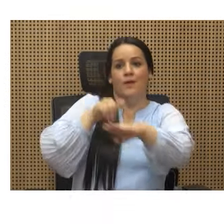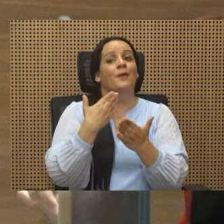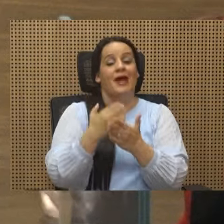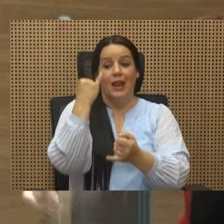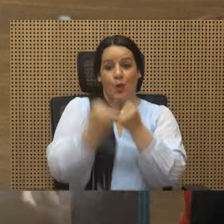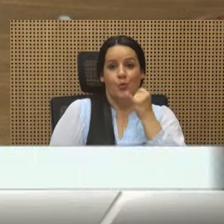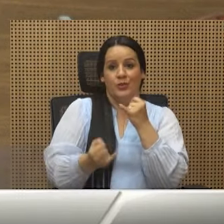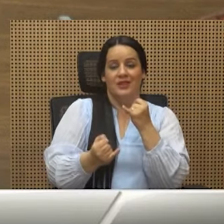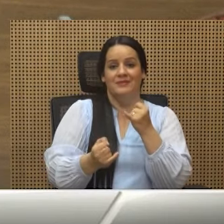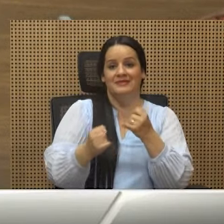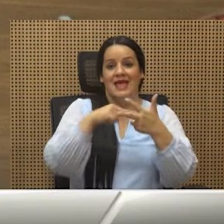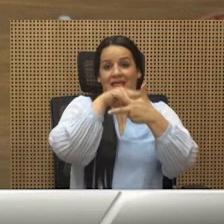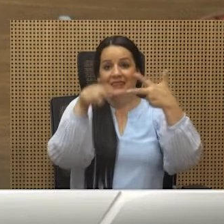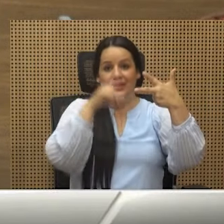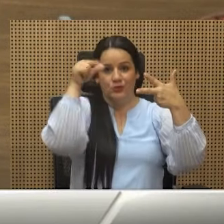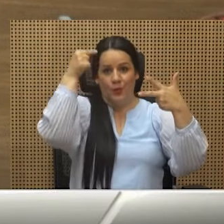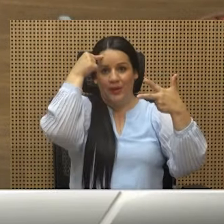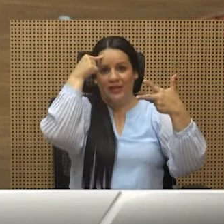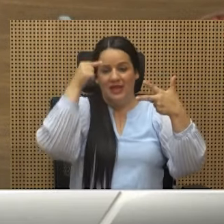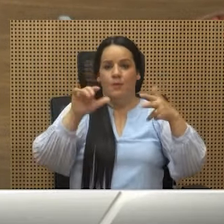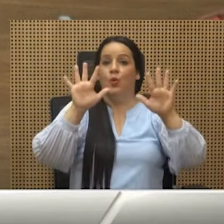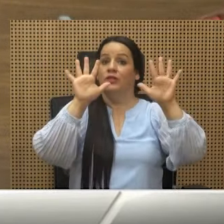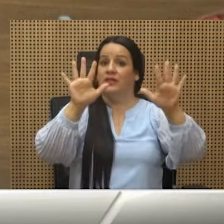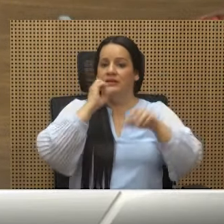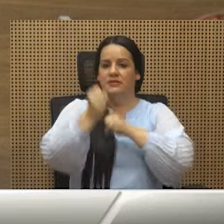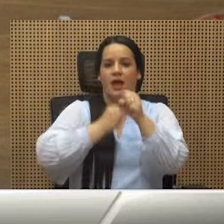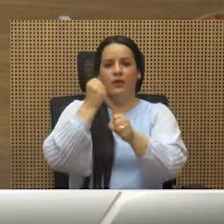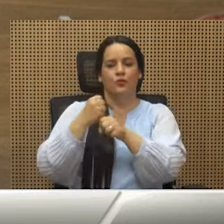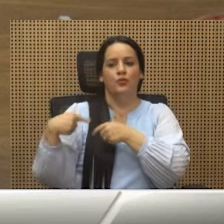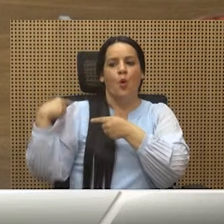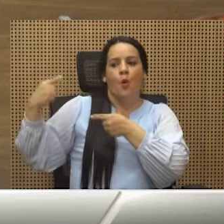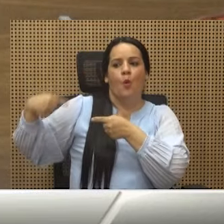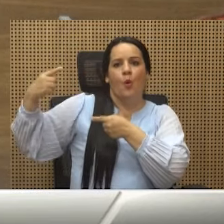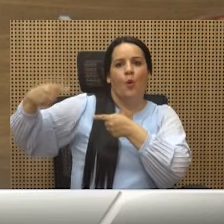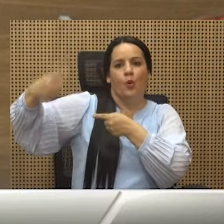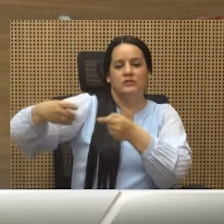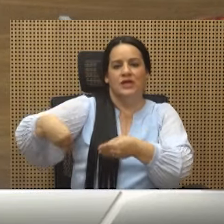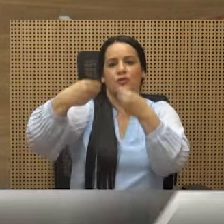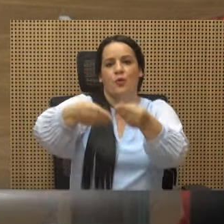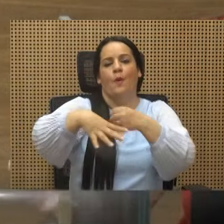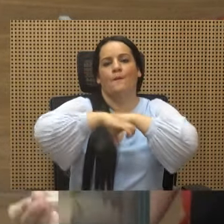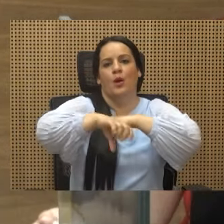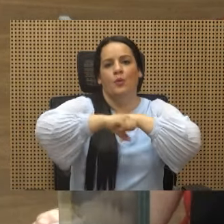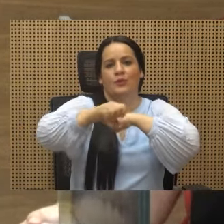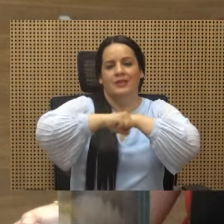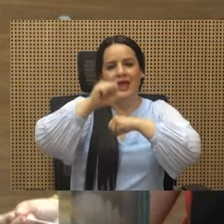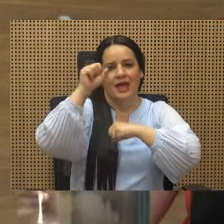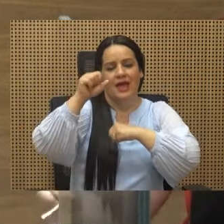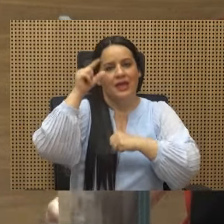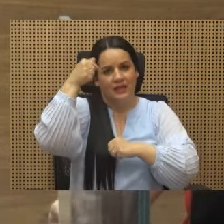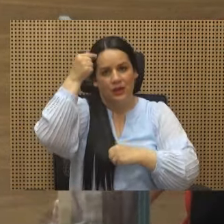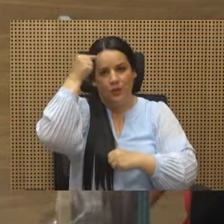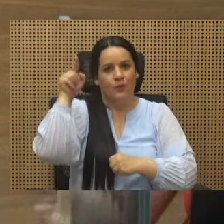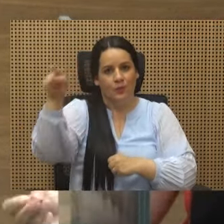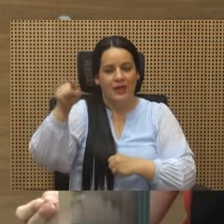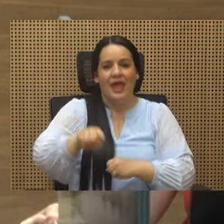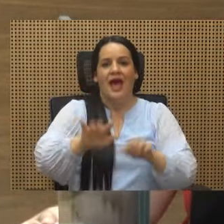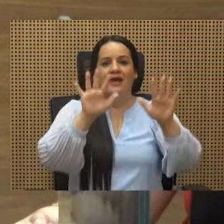Pauta por 10 años consecutivos se otorgó Pauta Estatal a 10 medios de